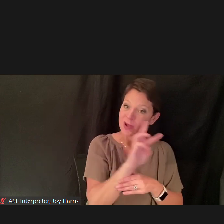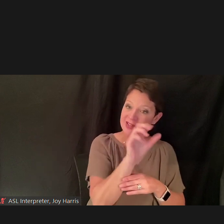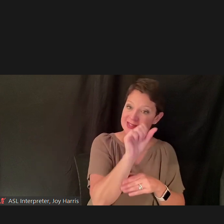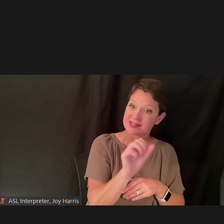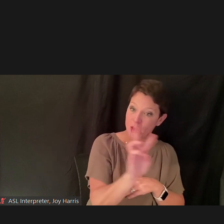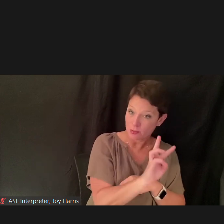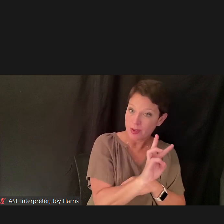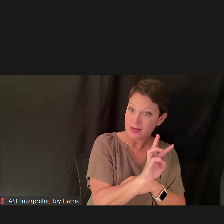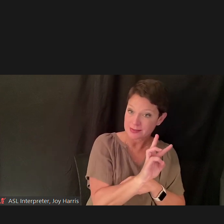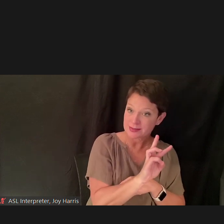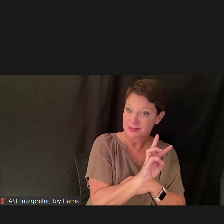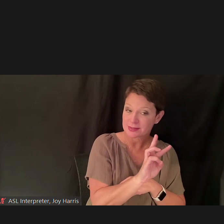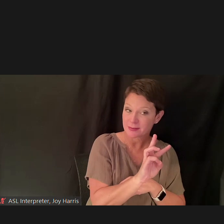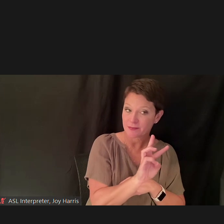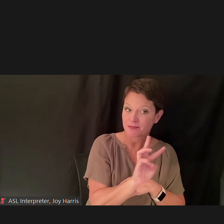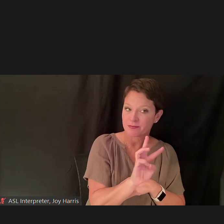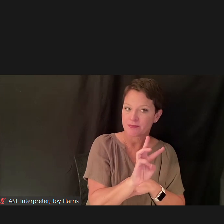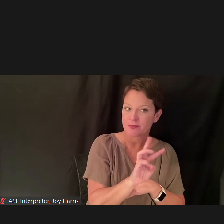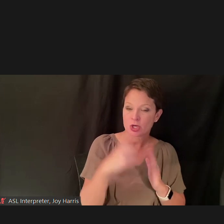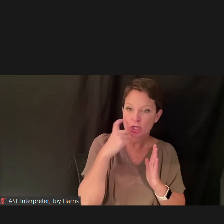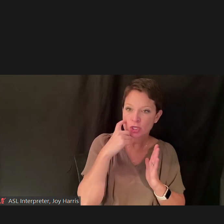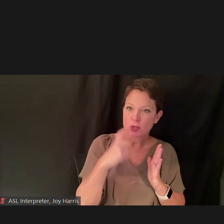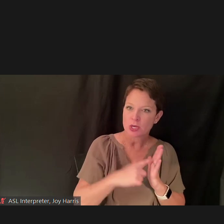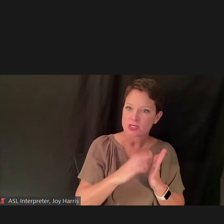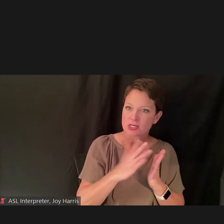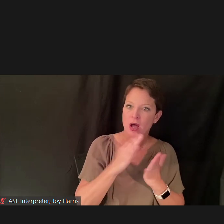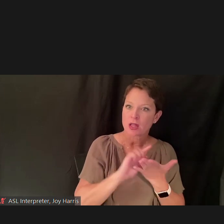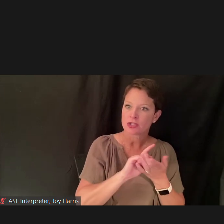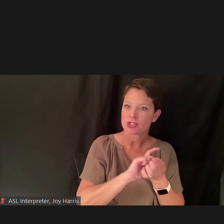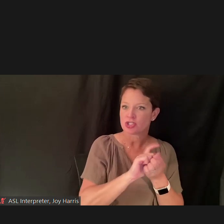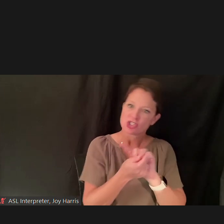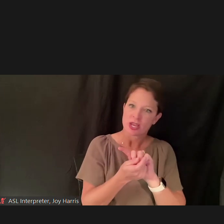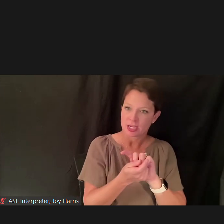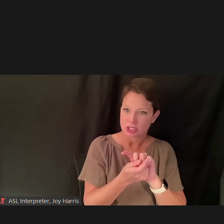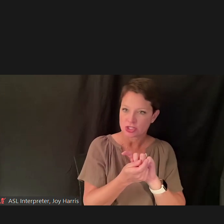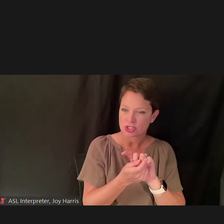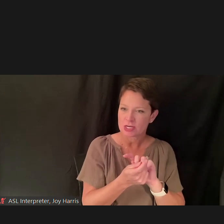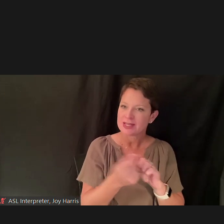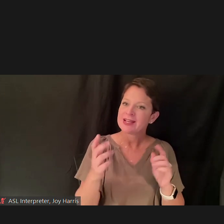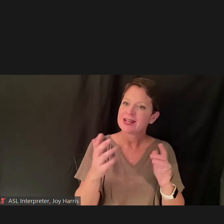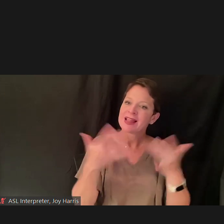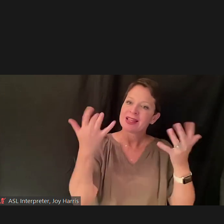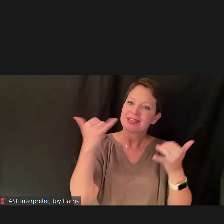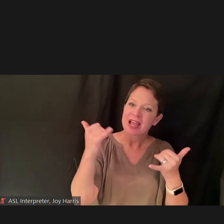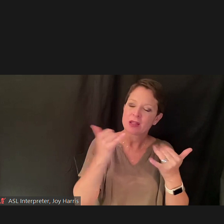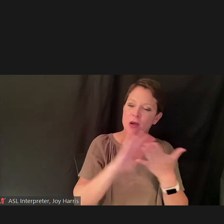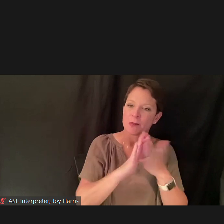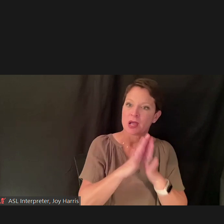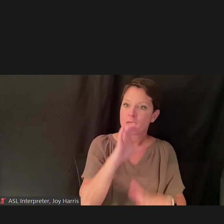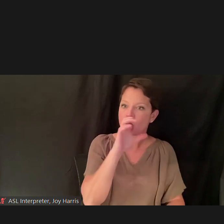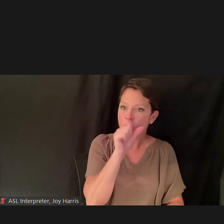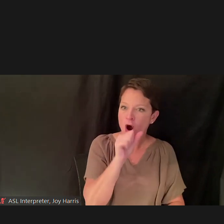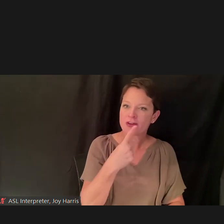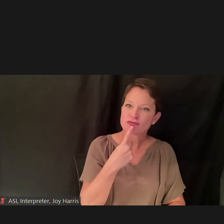noroeste, partes del suroeste. Podrán ver que los colores comienzan a cambiar hacia